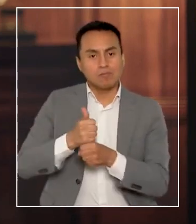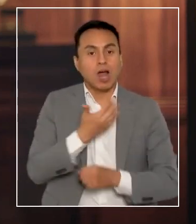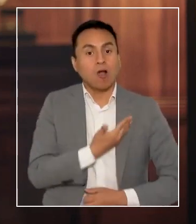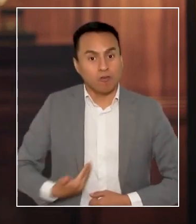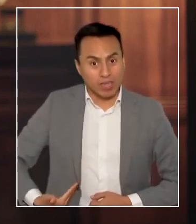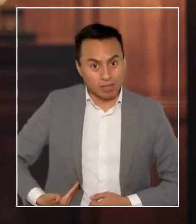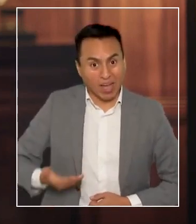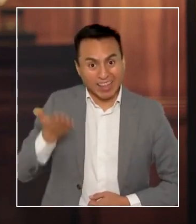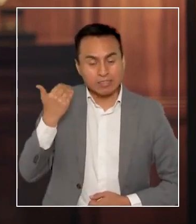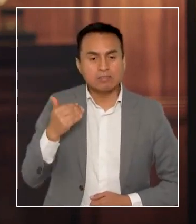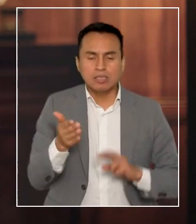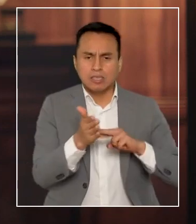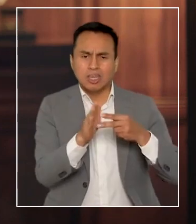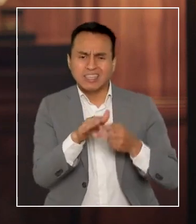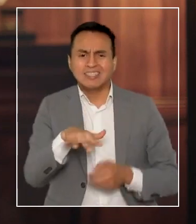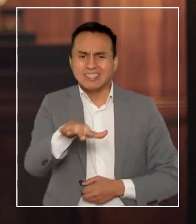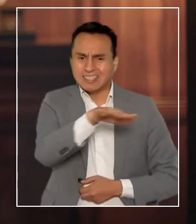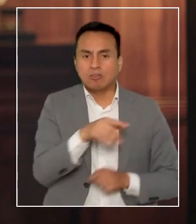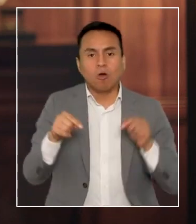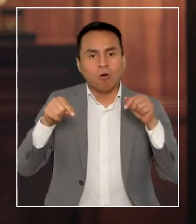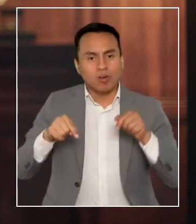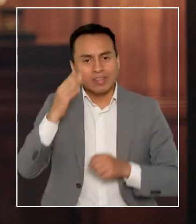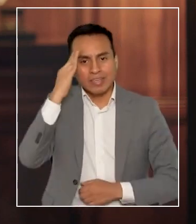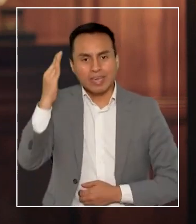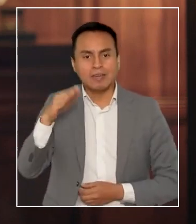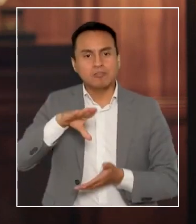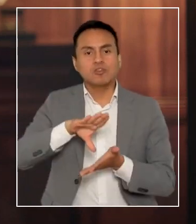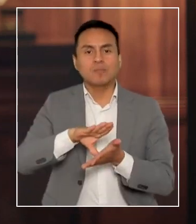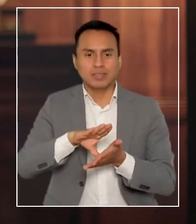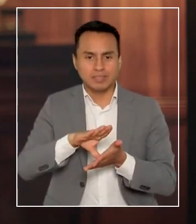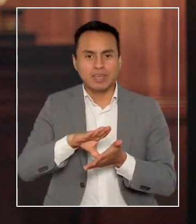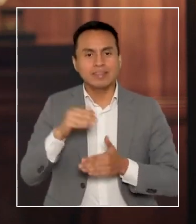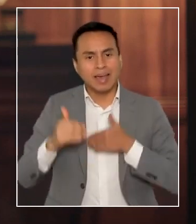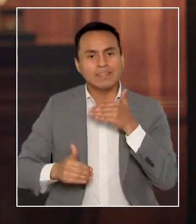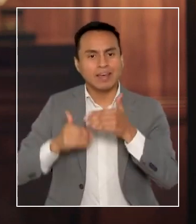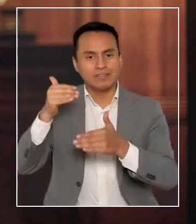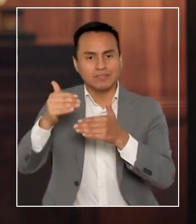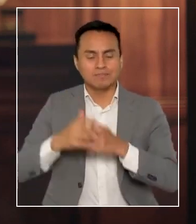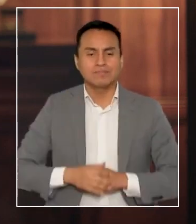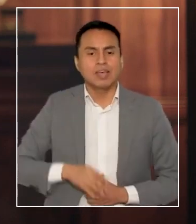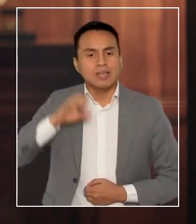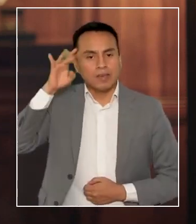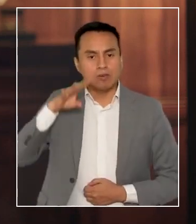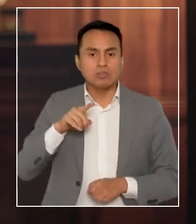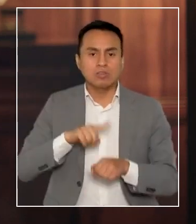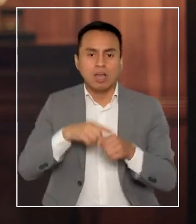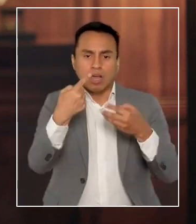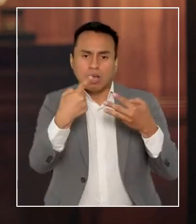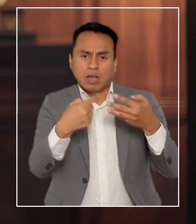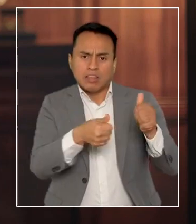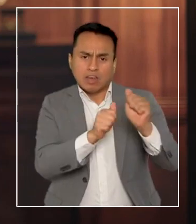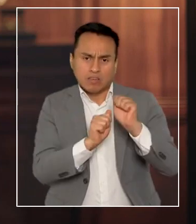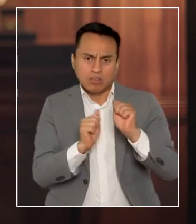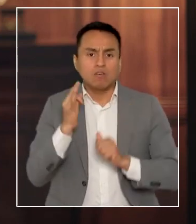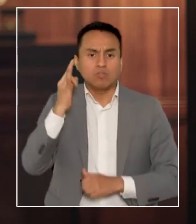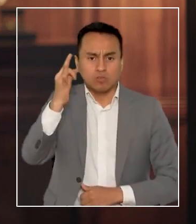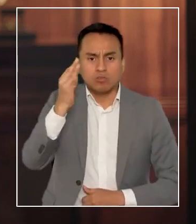estábamos en una crisis hoy día nuestro país está andando sabemos que quedan muchos desafíos por delante